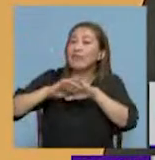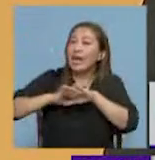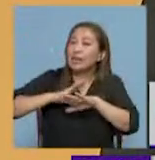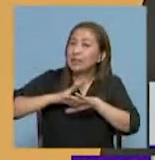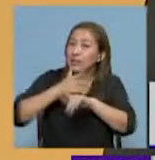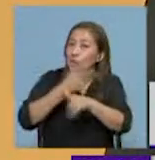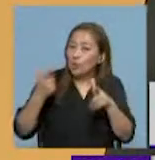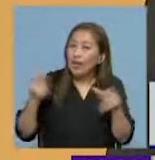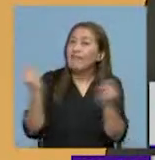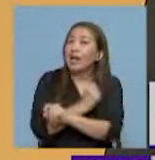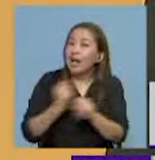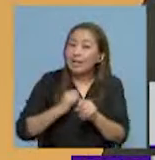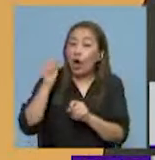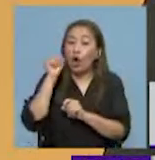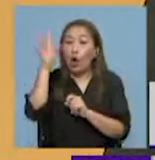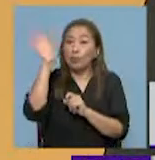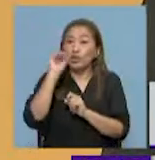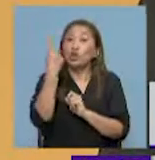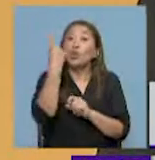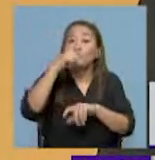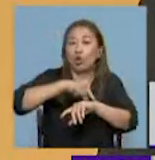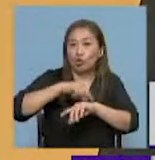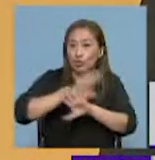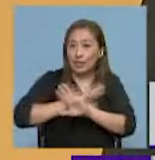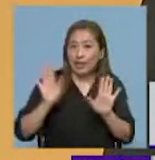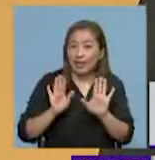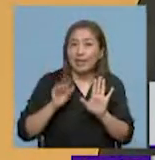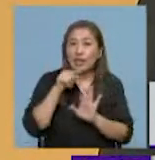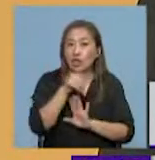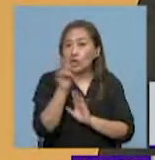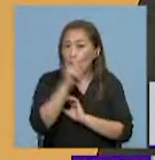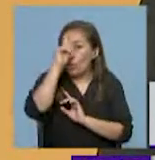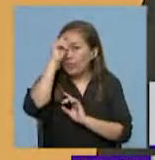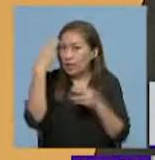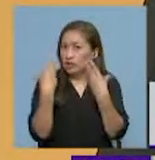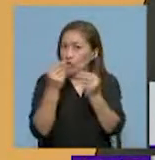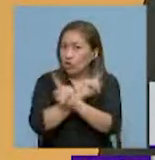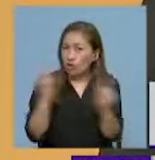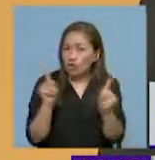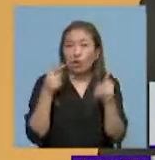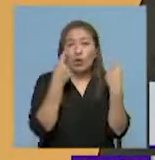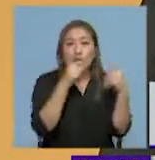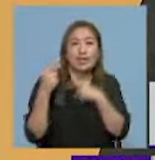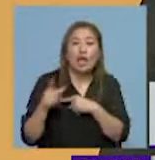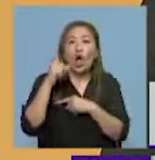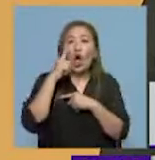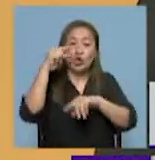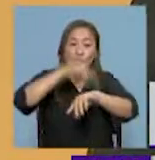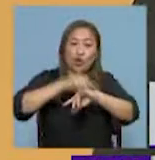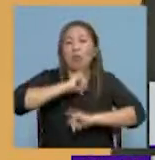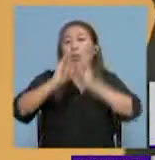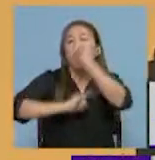no autorizado personal de uno de los médicos no de la posición del hospital mientras este médico a ciertas declaraciones irresponsables